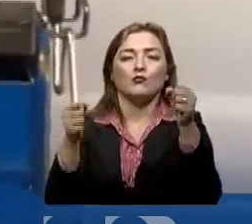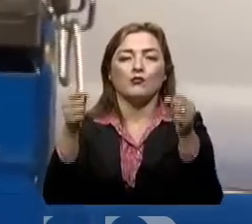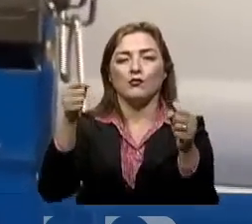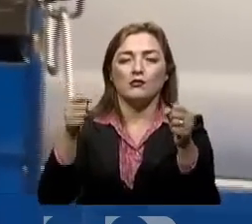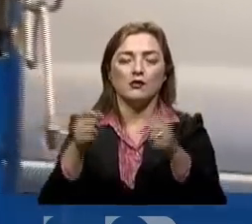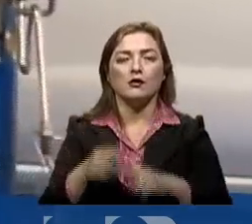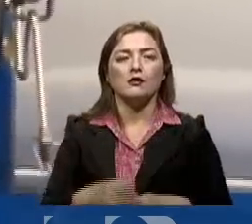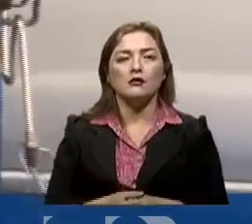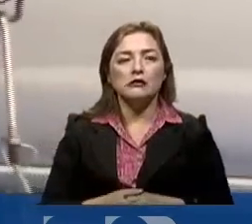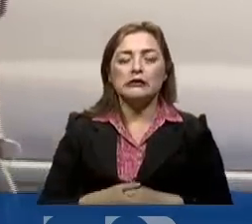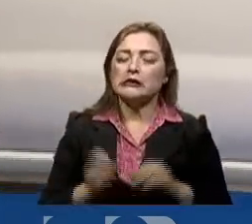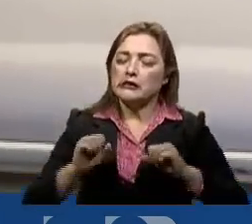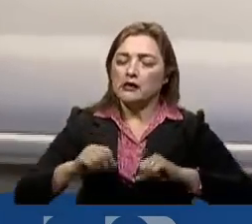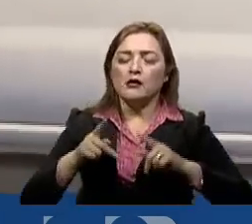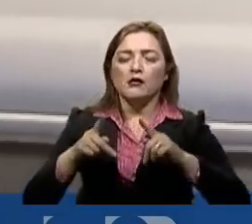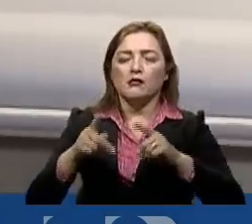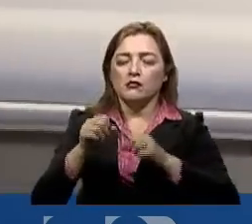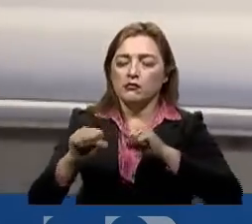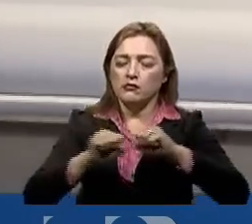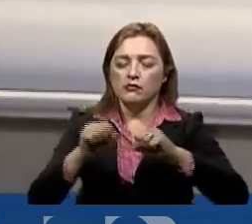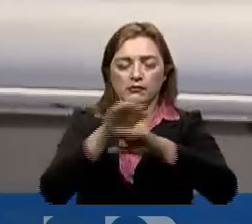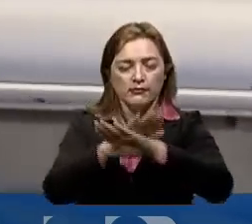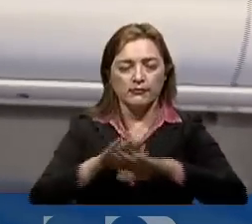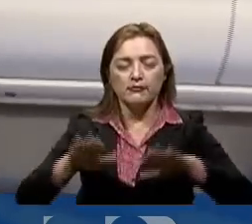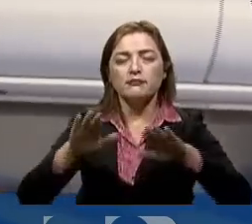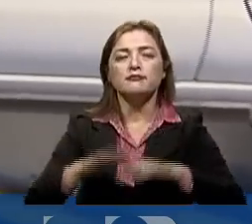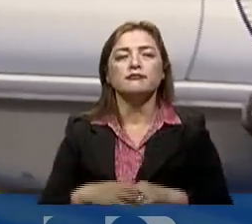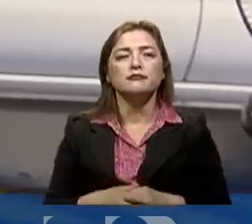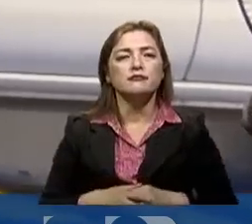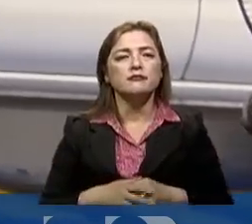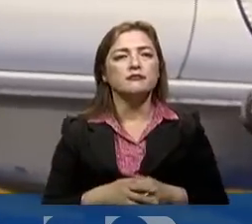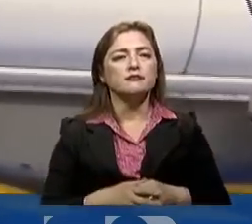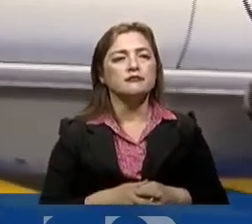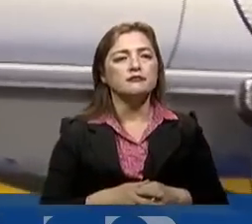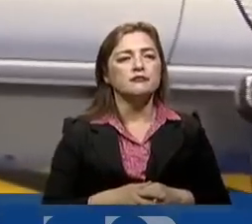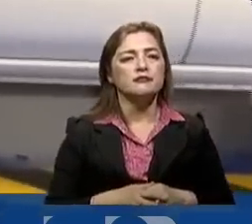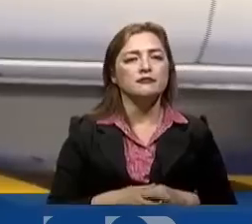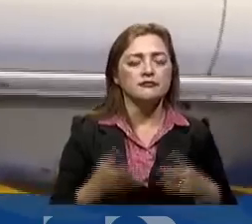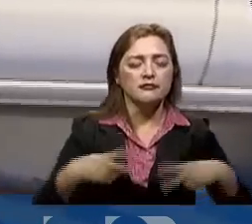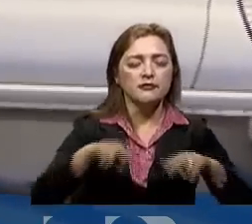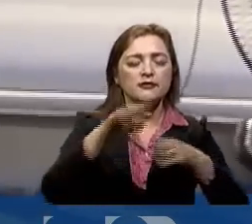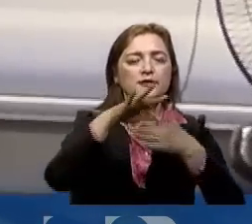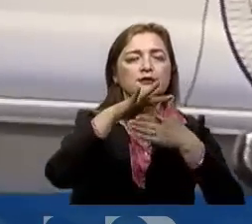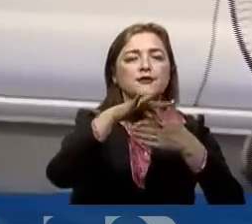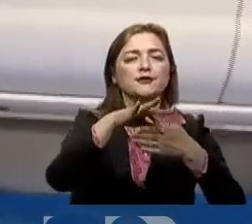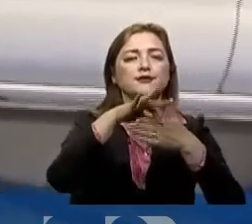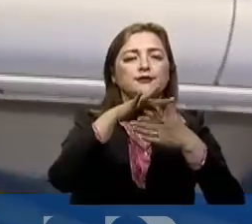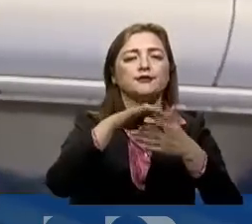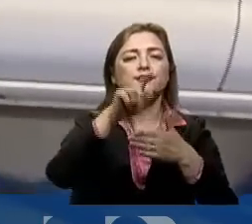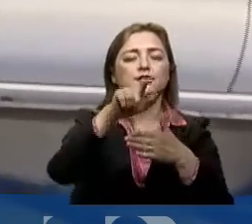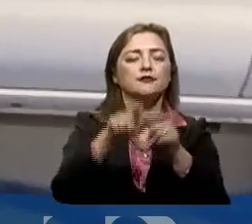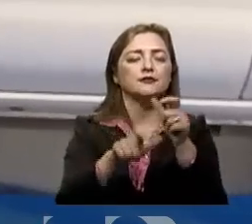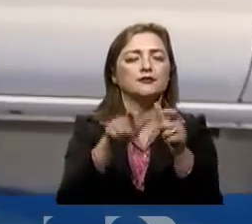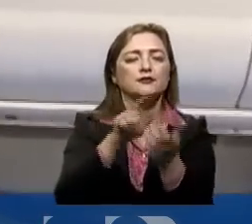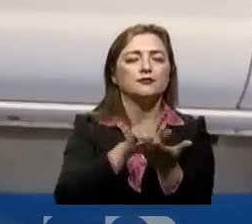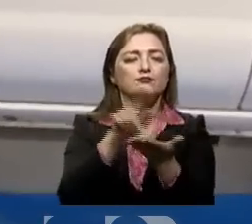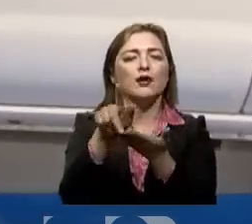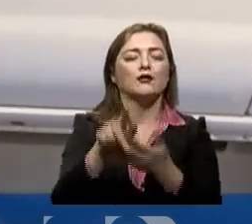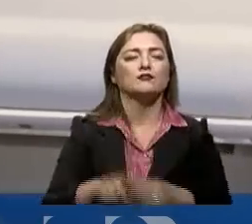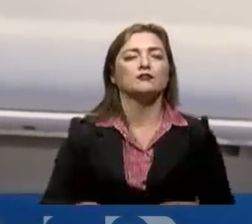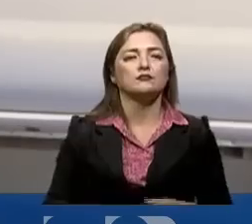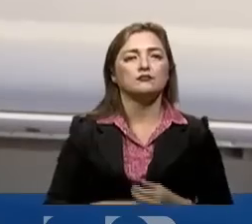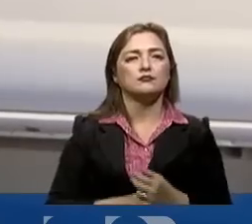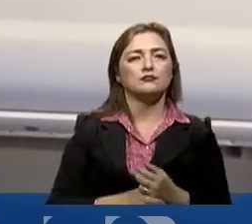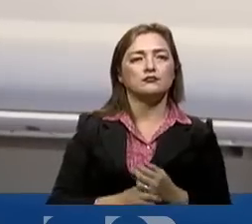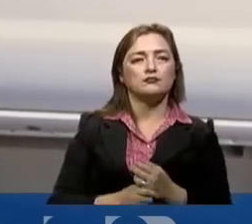circulación. Únicamente ahí habrá terminado el trámite. Silvana, ¿cuáles son aquellos valores pendientes de los cuales las personas deben